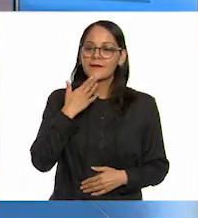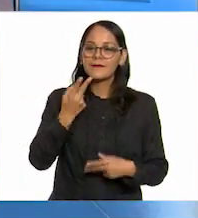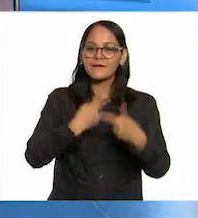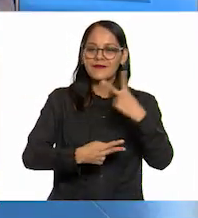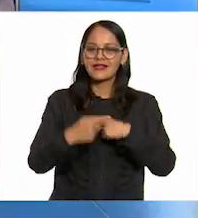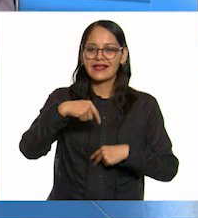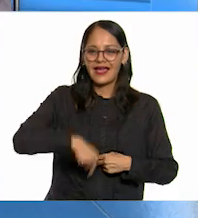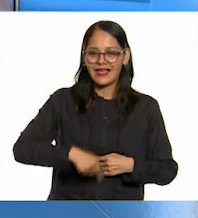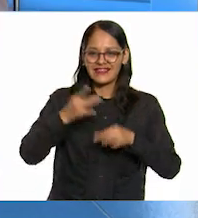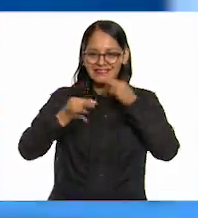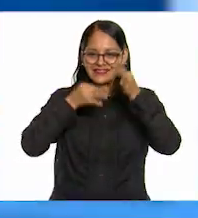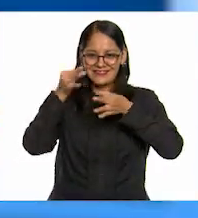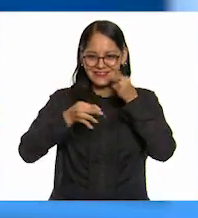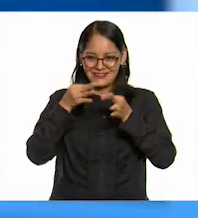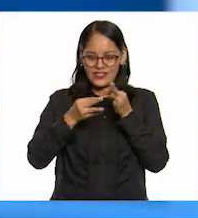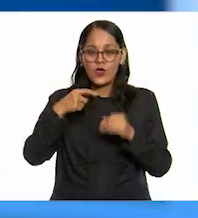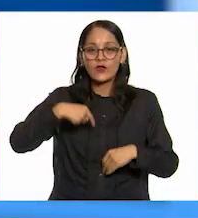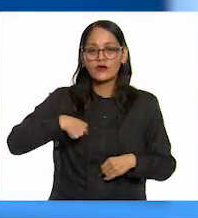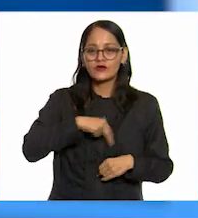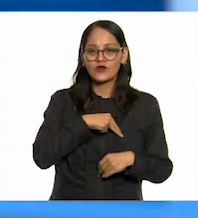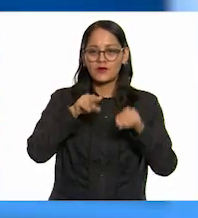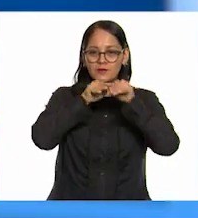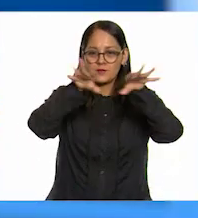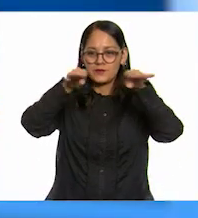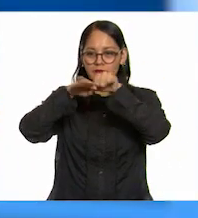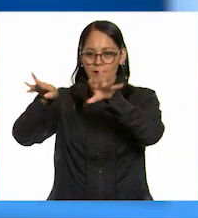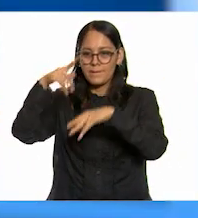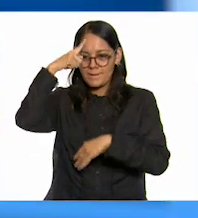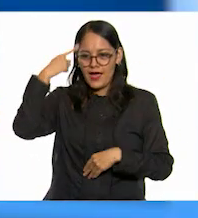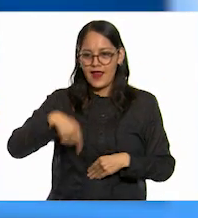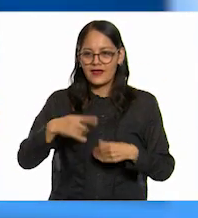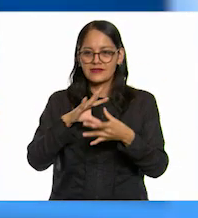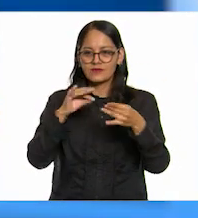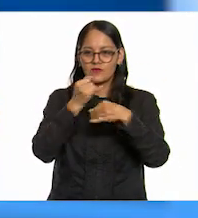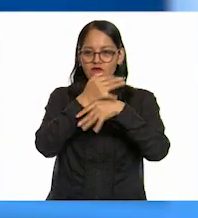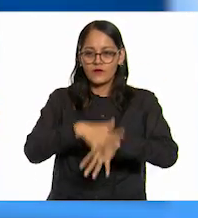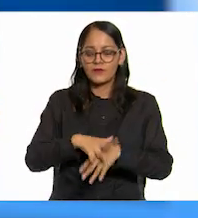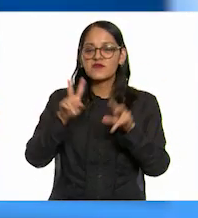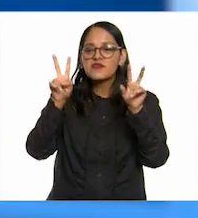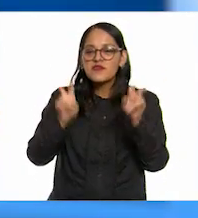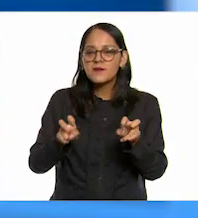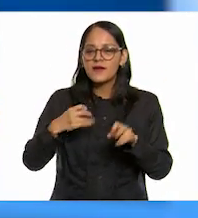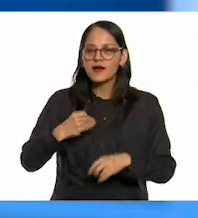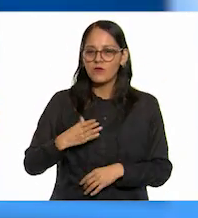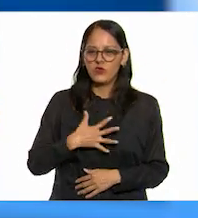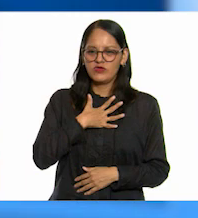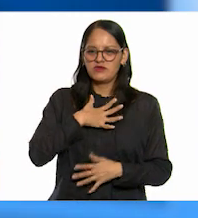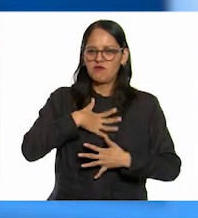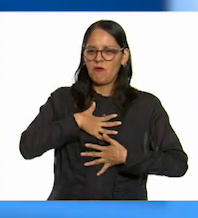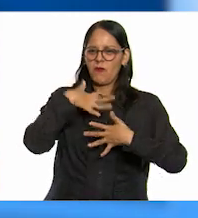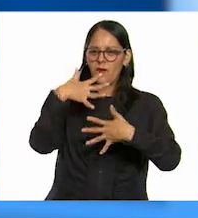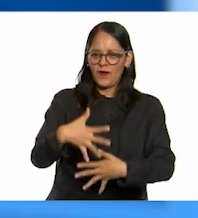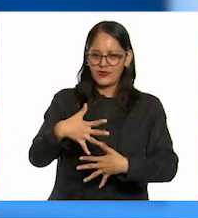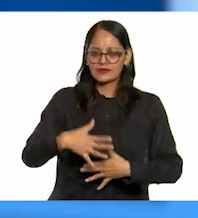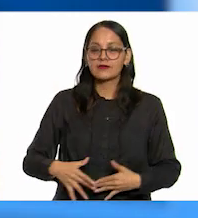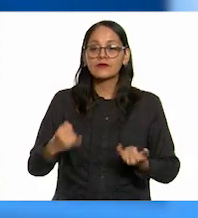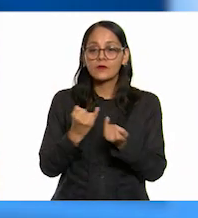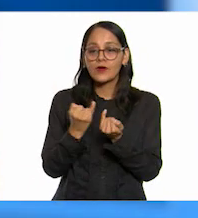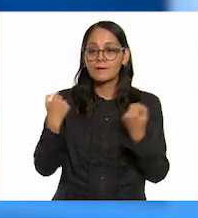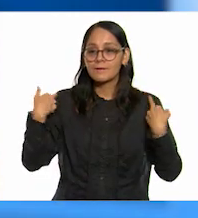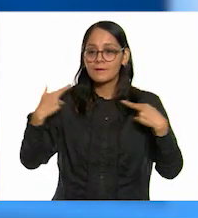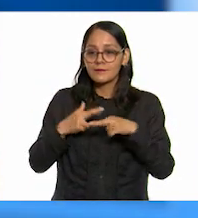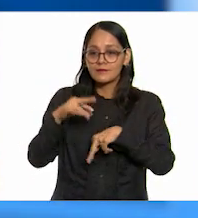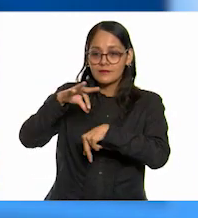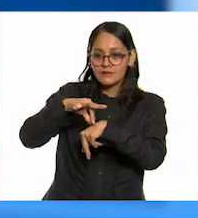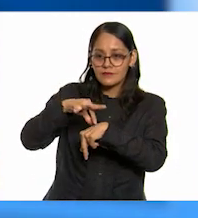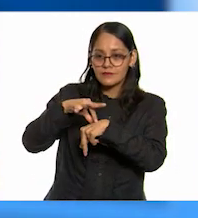Bienvenidos al informativo, transmitiendo para informarles sobre la emoción del asco. Y para ello me acompaña la doctora